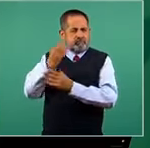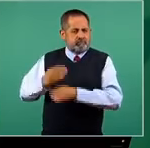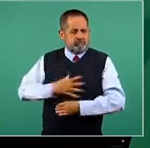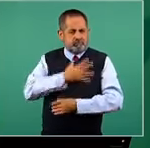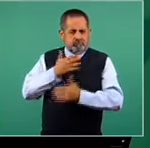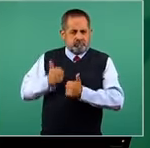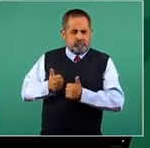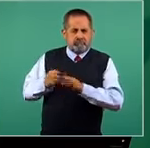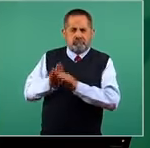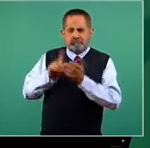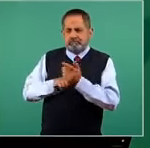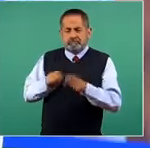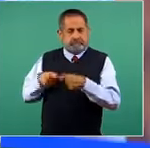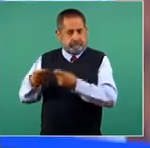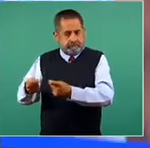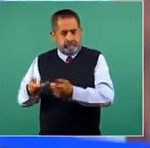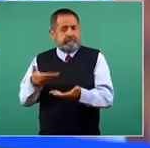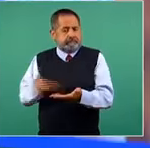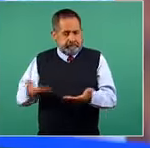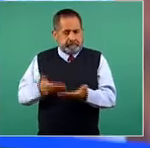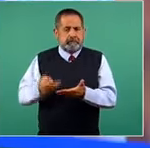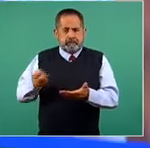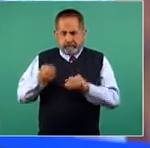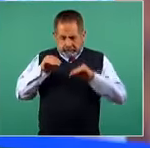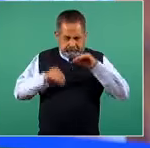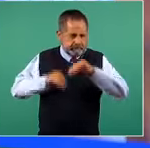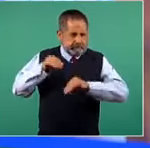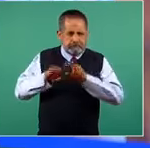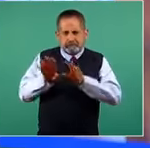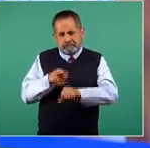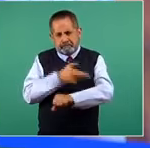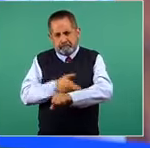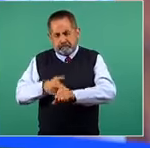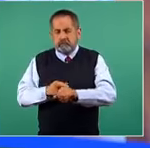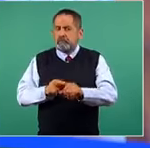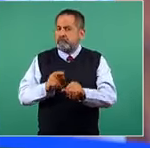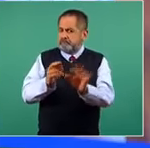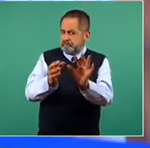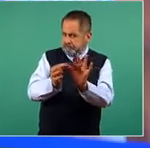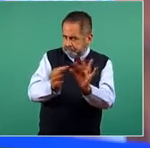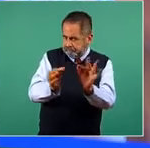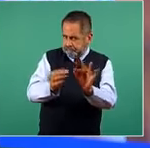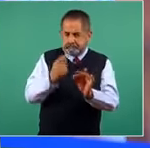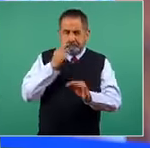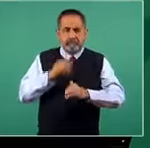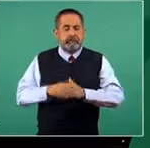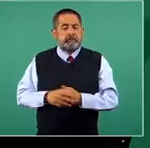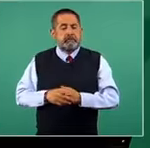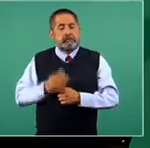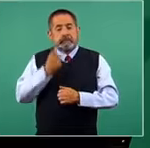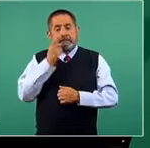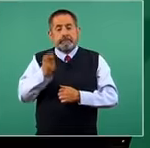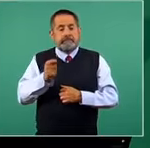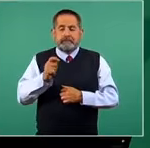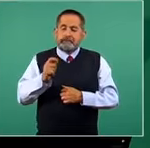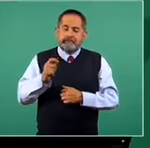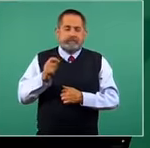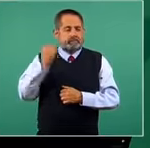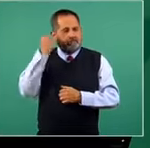atención primaria de la salud, es el que ahora estamos construyendo. Ahora, aquí quiero hacer una pequeña pausa. Cuando se habla de